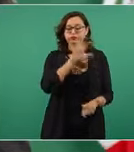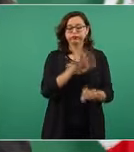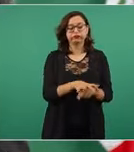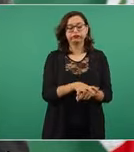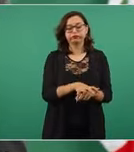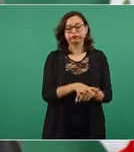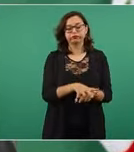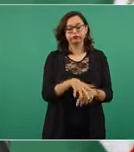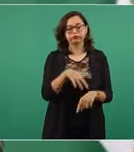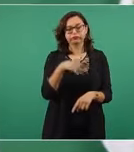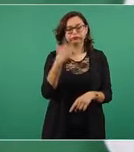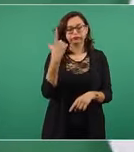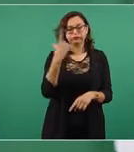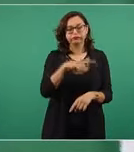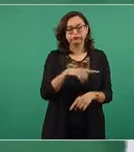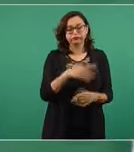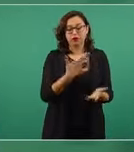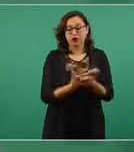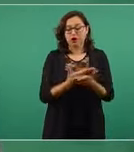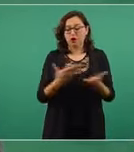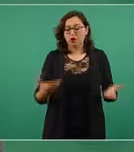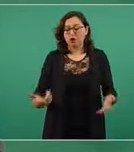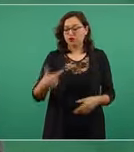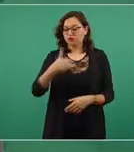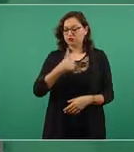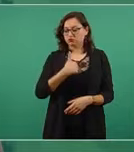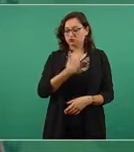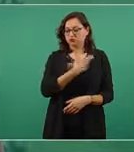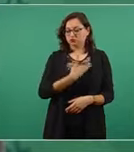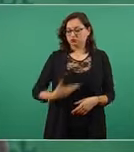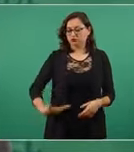mi carácter de representante del Estado mexicano